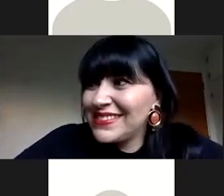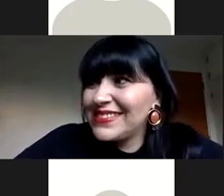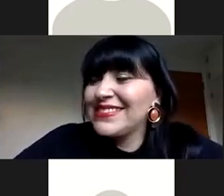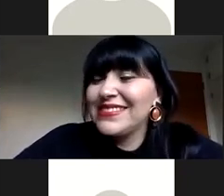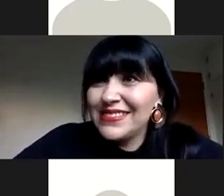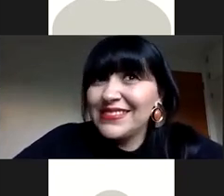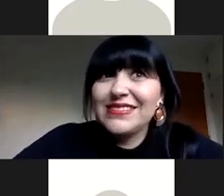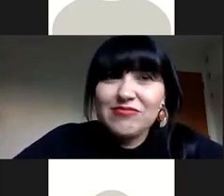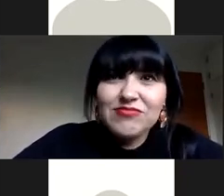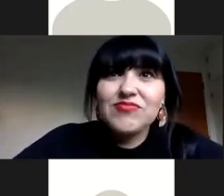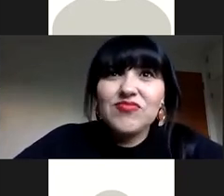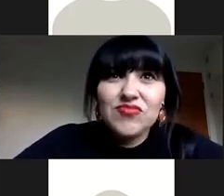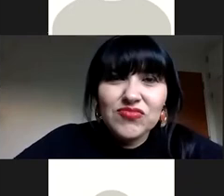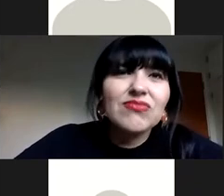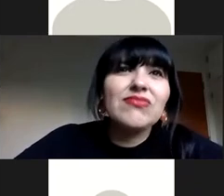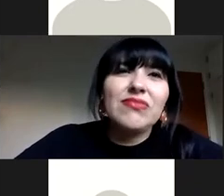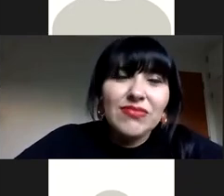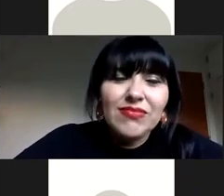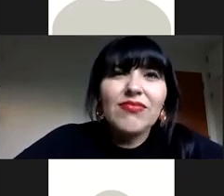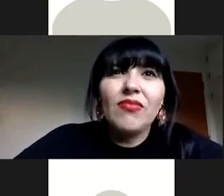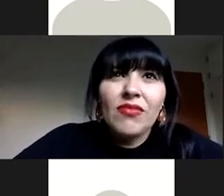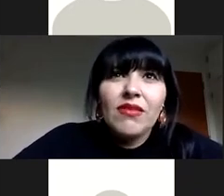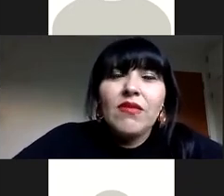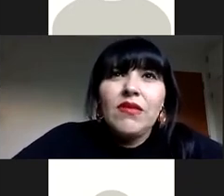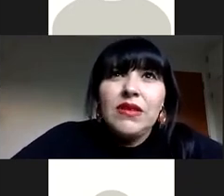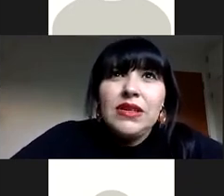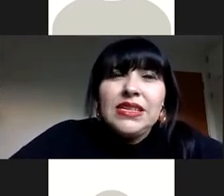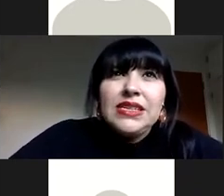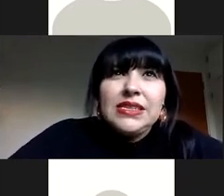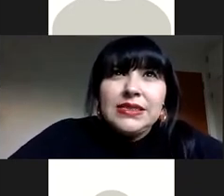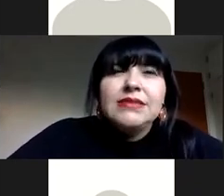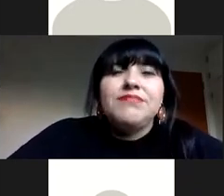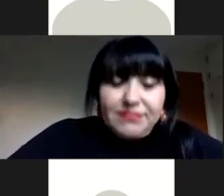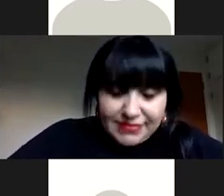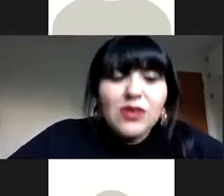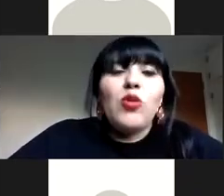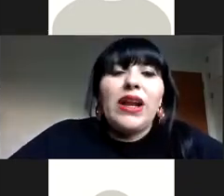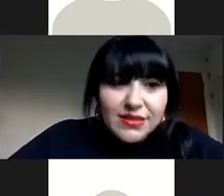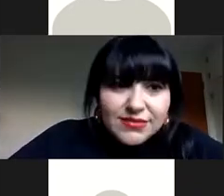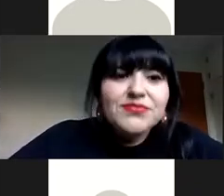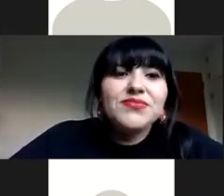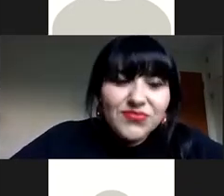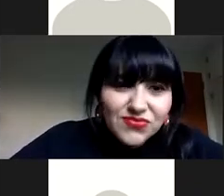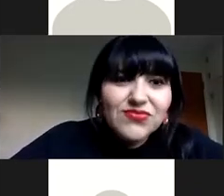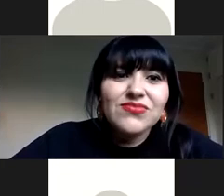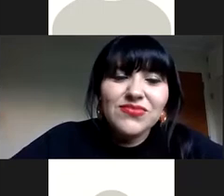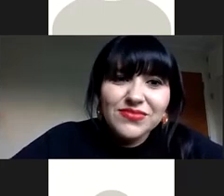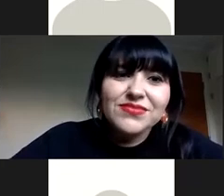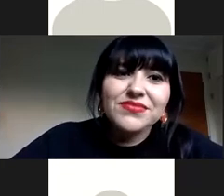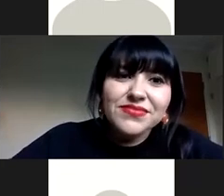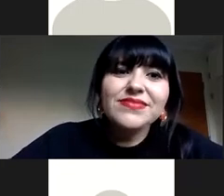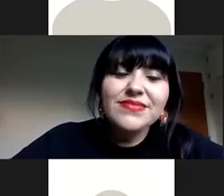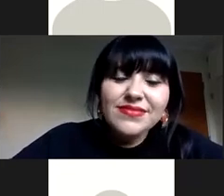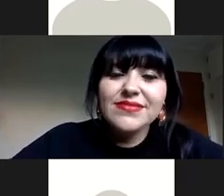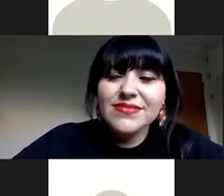nuevos caminos a seguir para obtener la droga? Mario, escasez de droga. Tal cual. Cecilia Díaz,